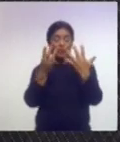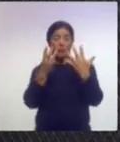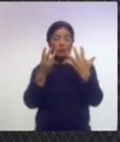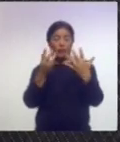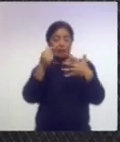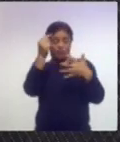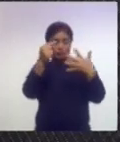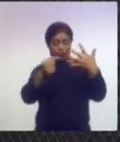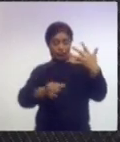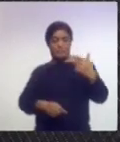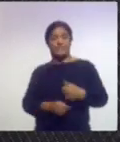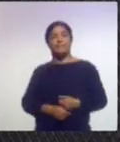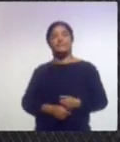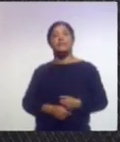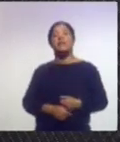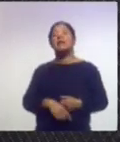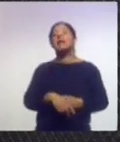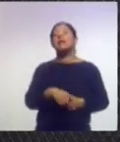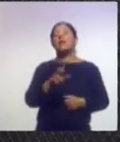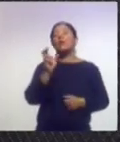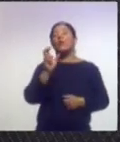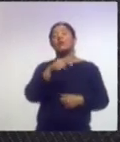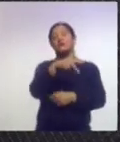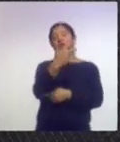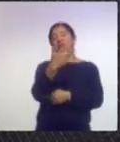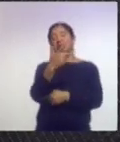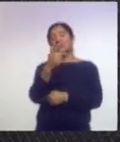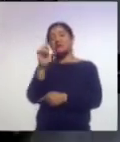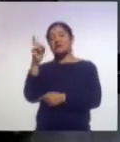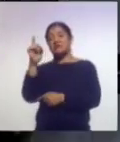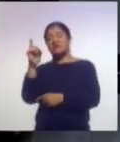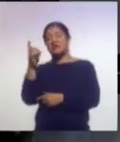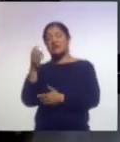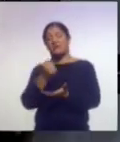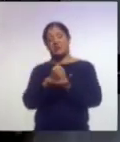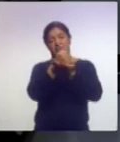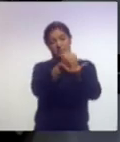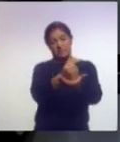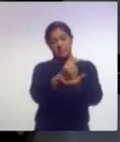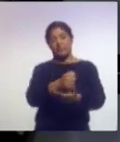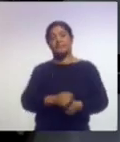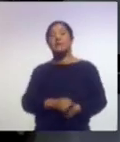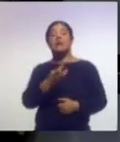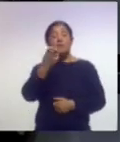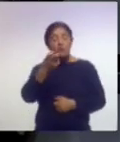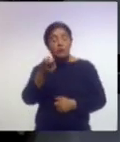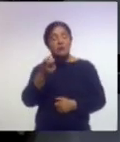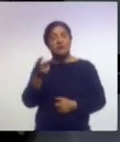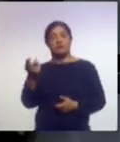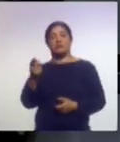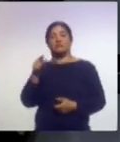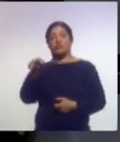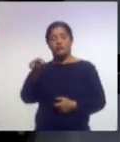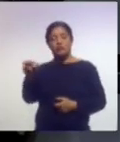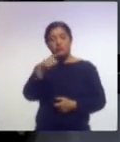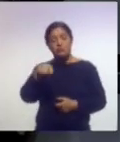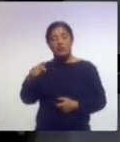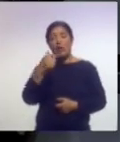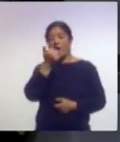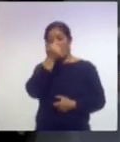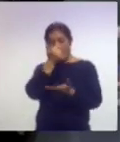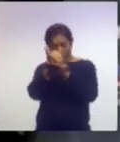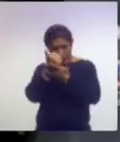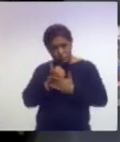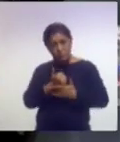se va a llevar a cabo el 13 de diciembre. Bien. Entonces, esa es la finalidad de esta visita aquí con ustedes, que nos ayuden a difundir la